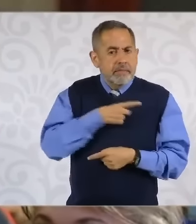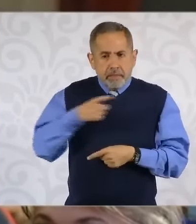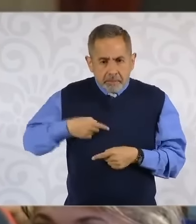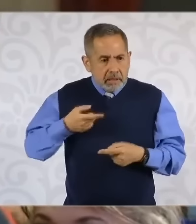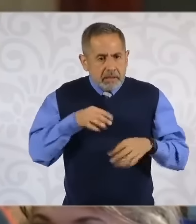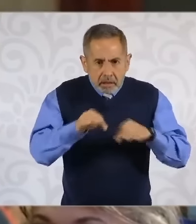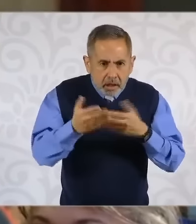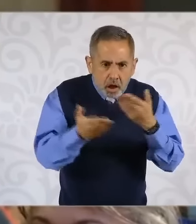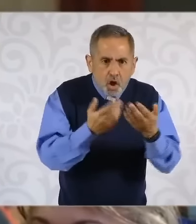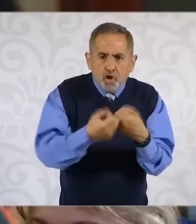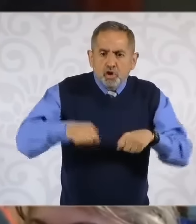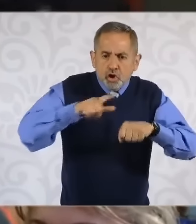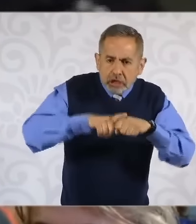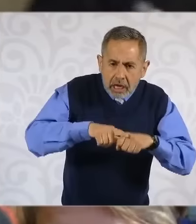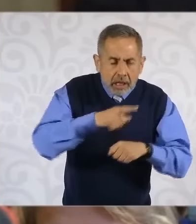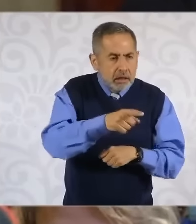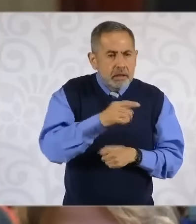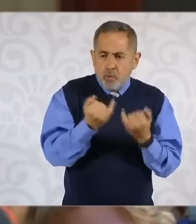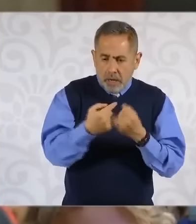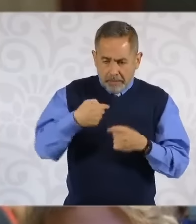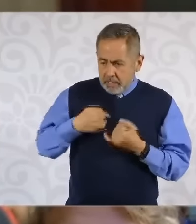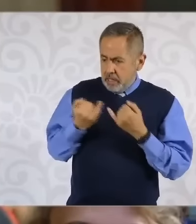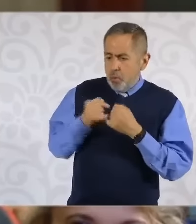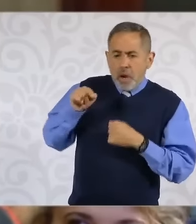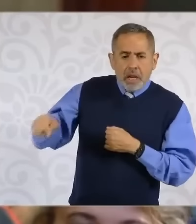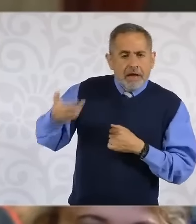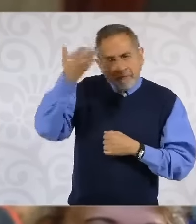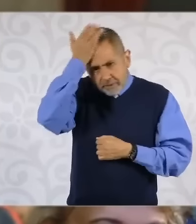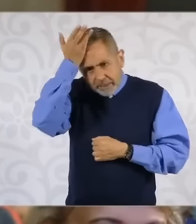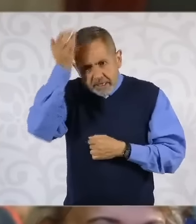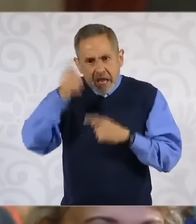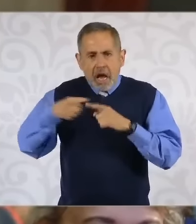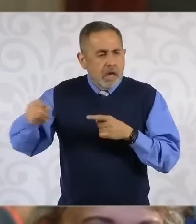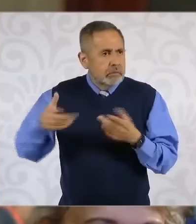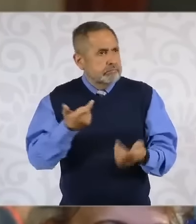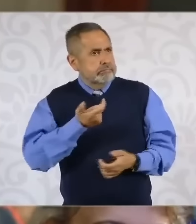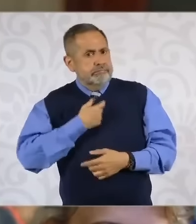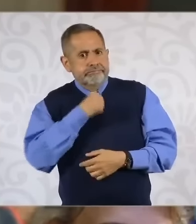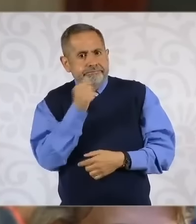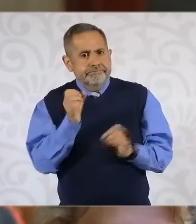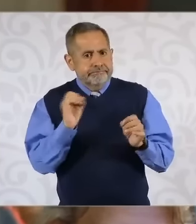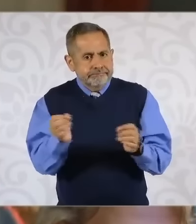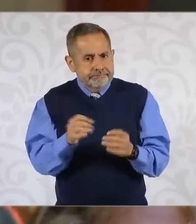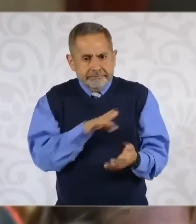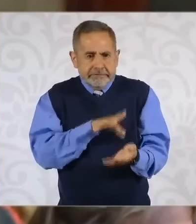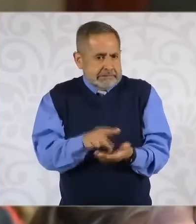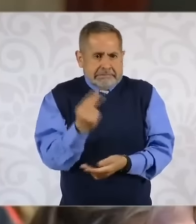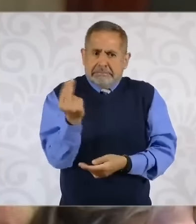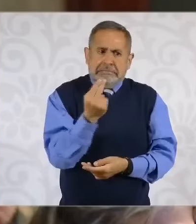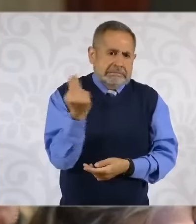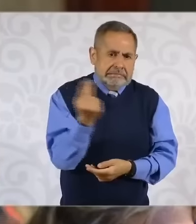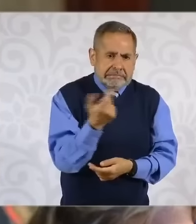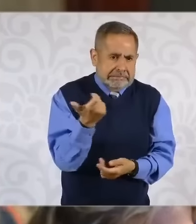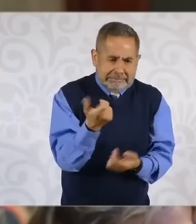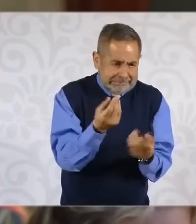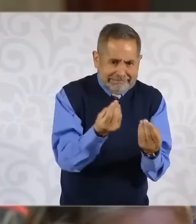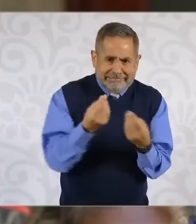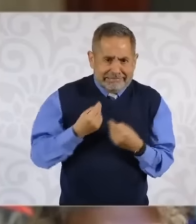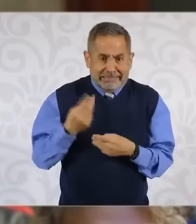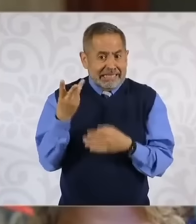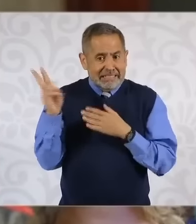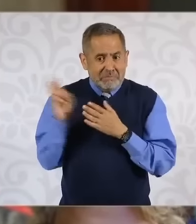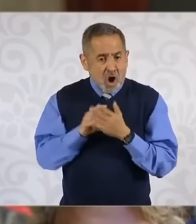les debe tanto a médicos pasantes como a pasantes de enfermería, haciendo énfasis en que este apoyo les es de vital ayuda diariamente, tanto